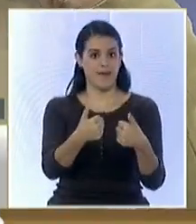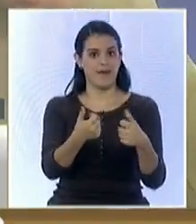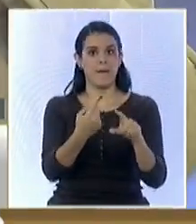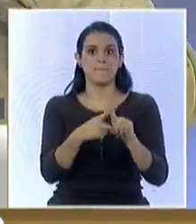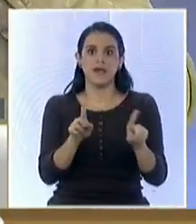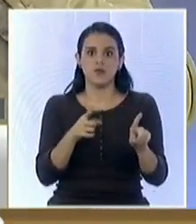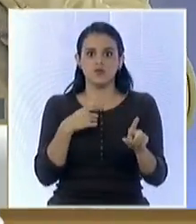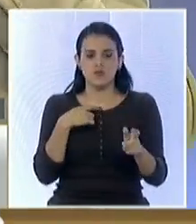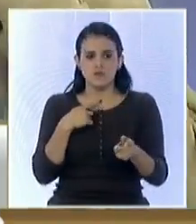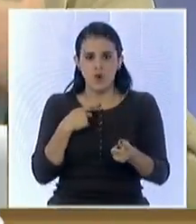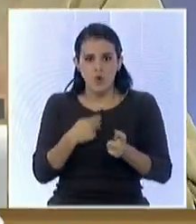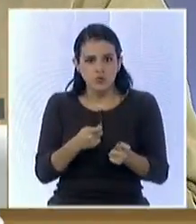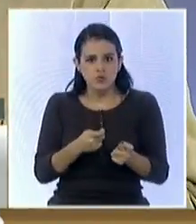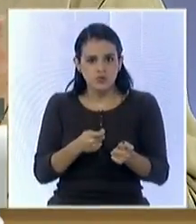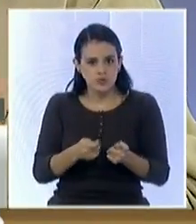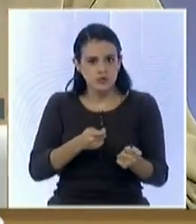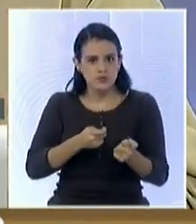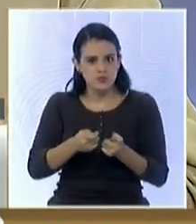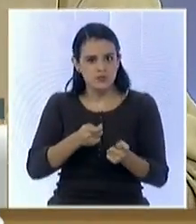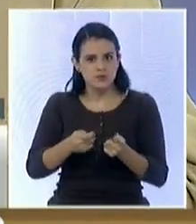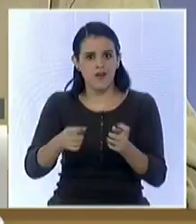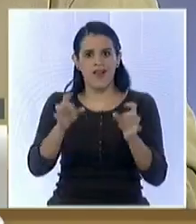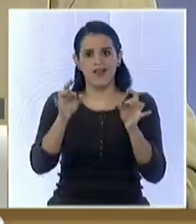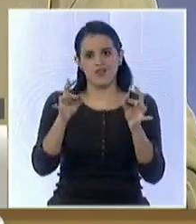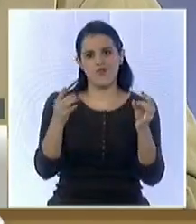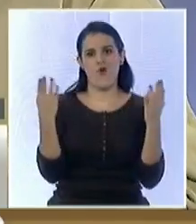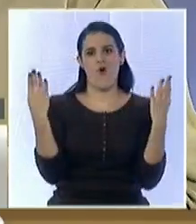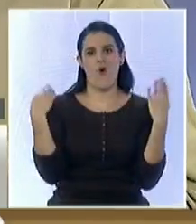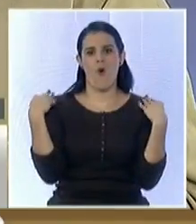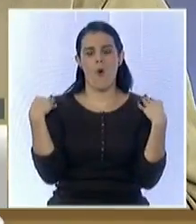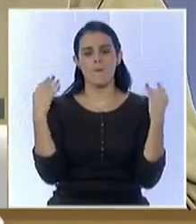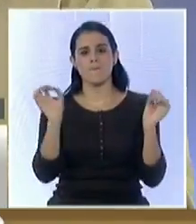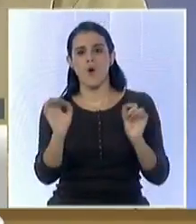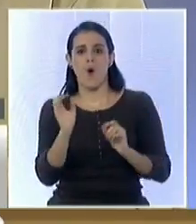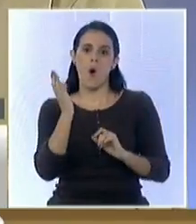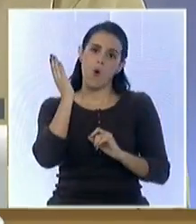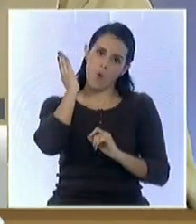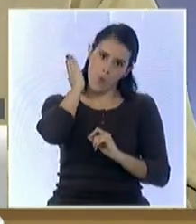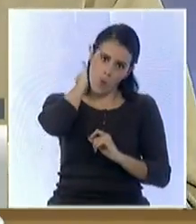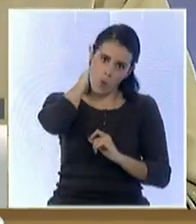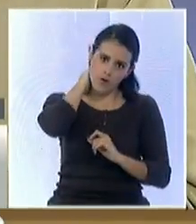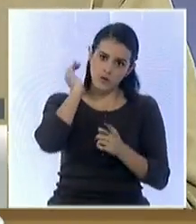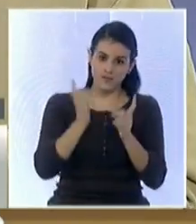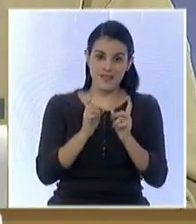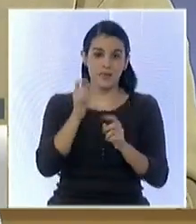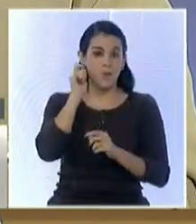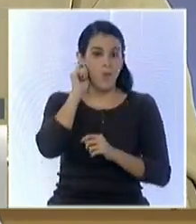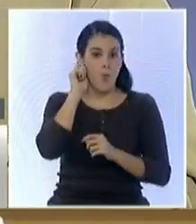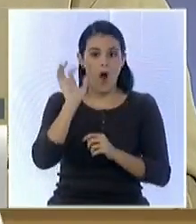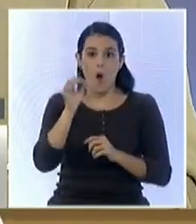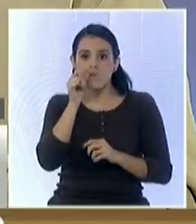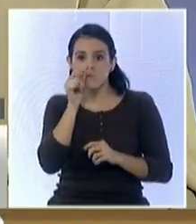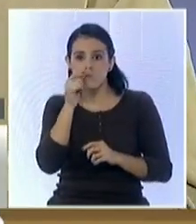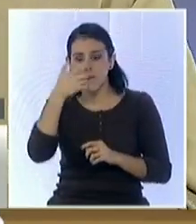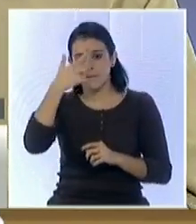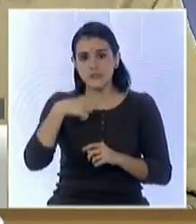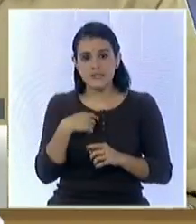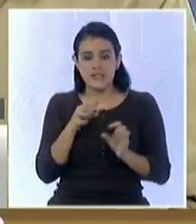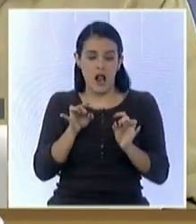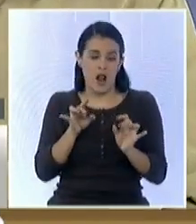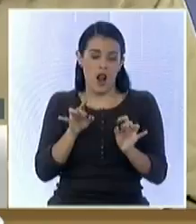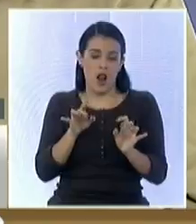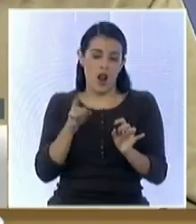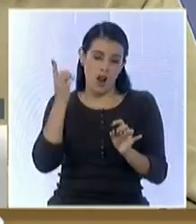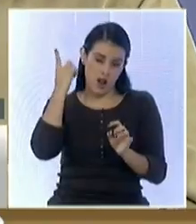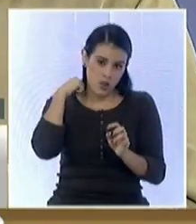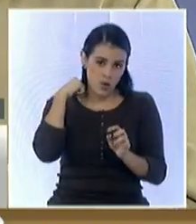toda esta carga en hombros, cuello, esta gente que tiene dolor crónico en la parte alta de la espalda, porque en el fondo la rabia no tiene que ver con lo que pasa